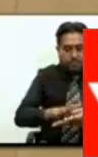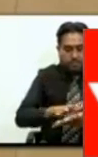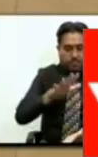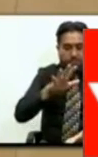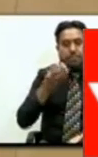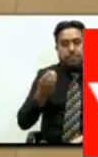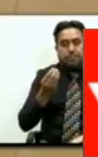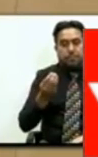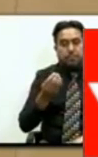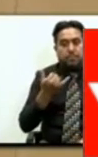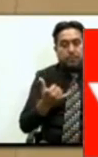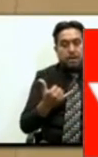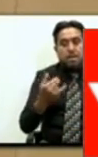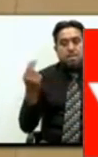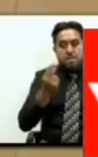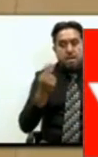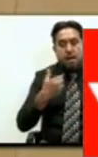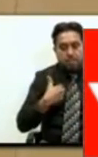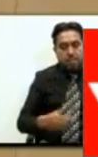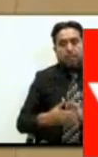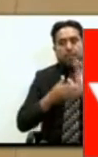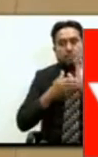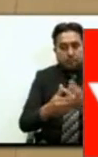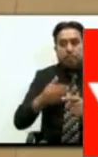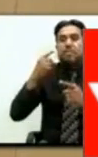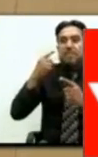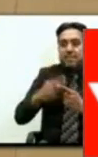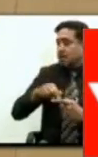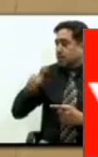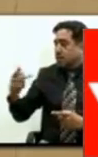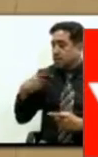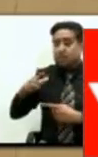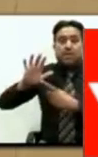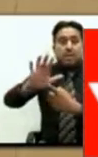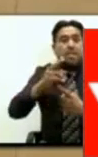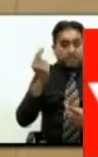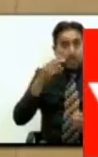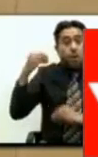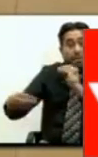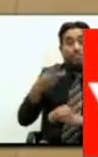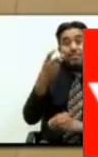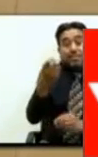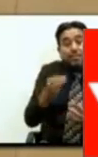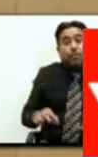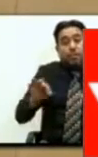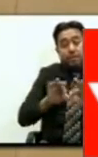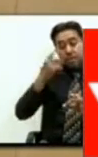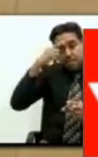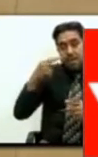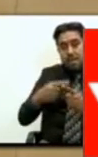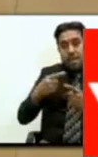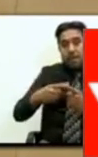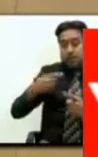claro que es importante y si no los exhibe la oposición entonces quién lo va a exhibir si no los expone y no los exhibe